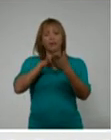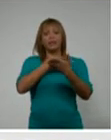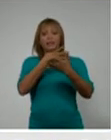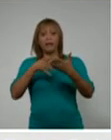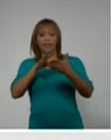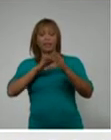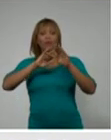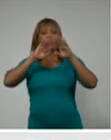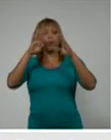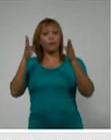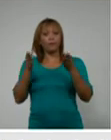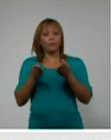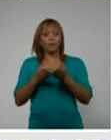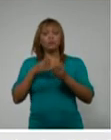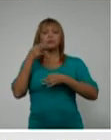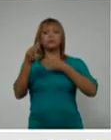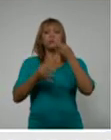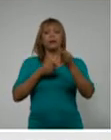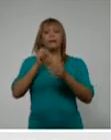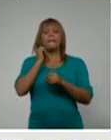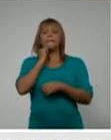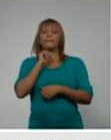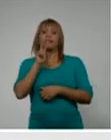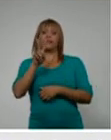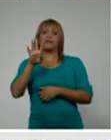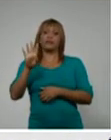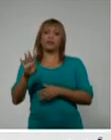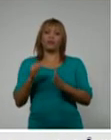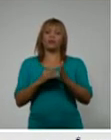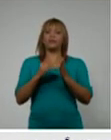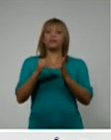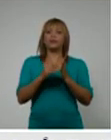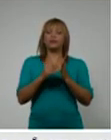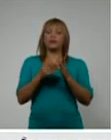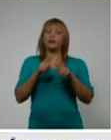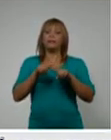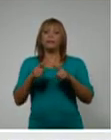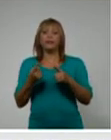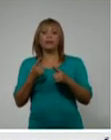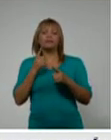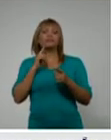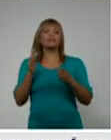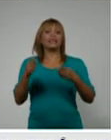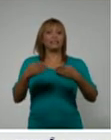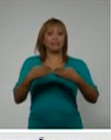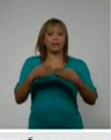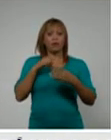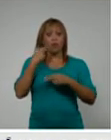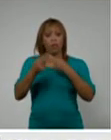hablan de más de 24, todo depende del corte cuando lo hagan.